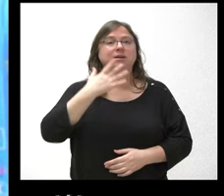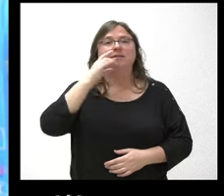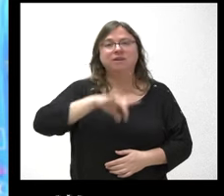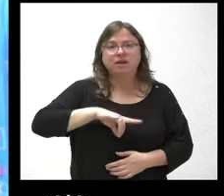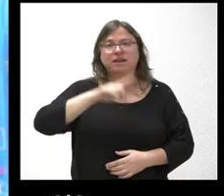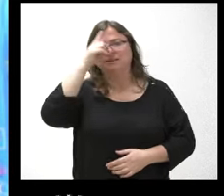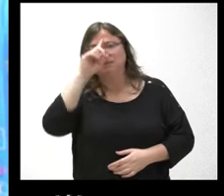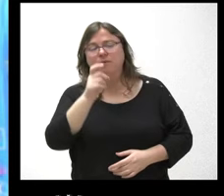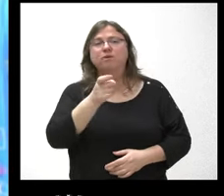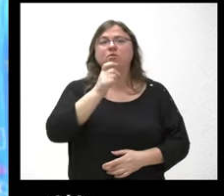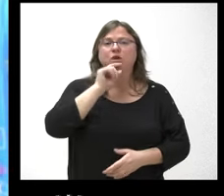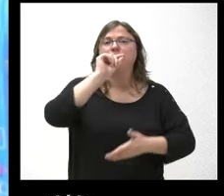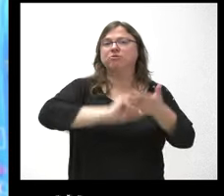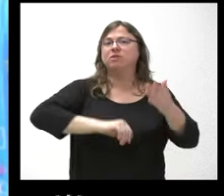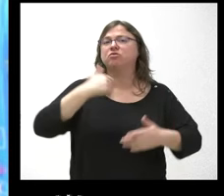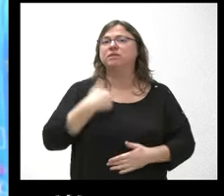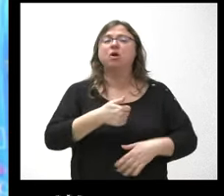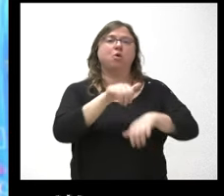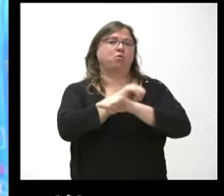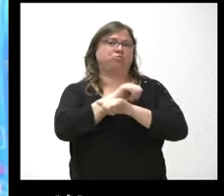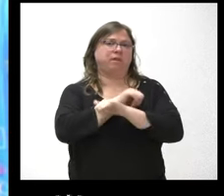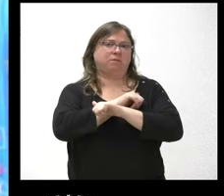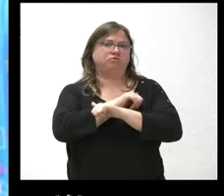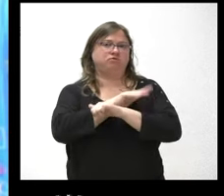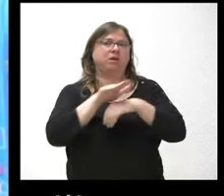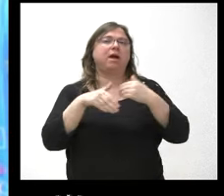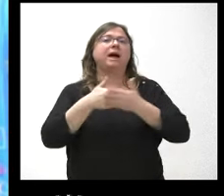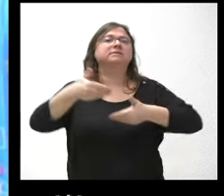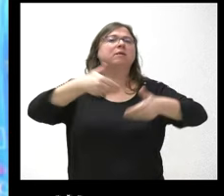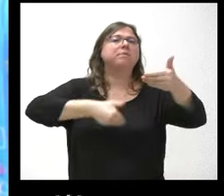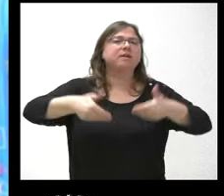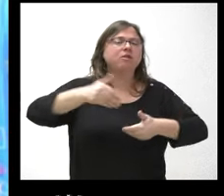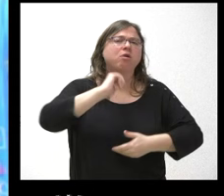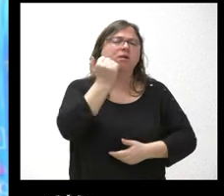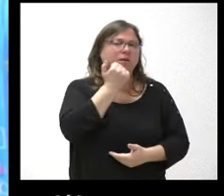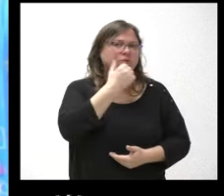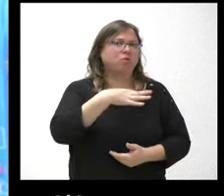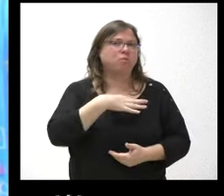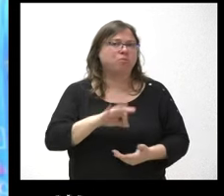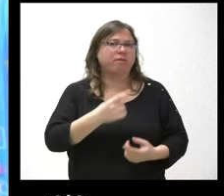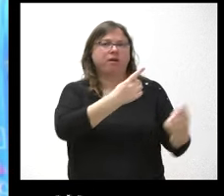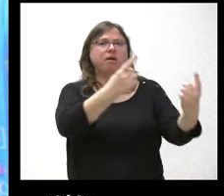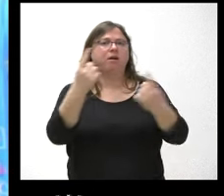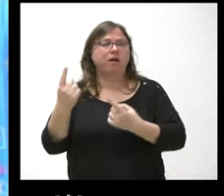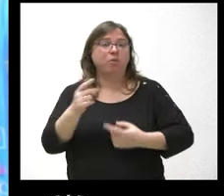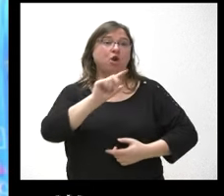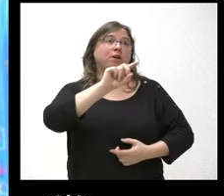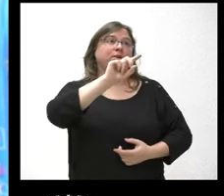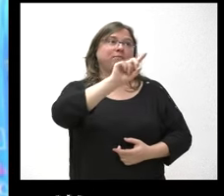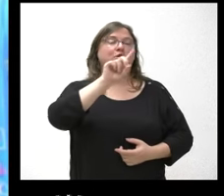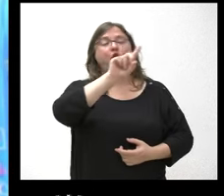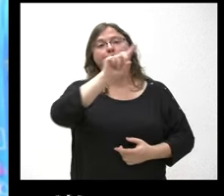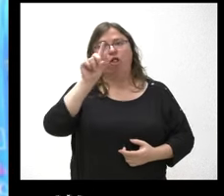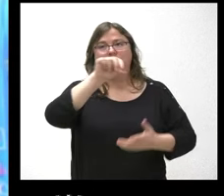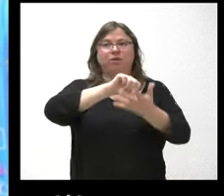han puesto en marcha esa contratación, o se va a esperar a ver las peticiones, las reclamaciones que puede haber desde cada una de las 12, de las 11 localidades,